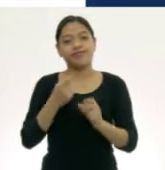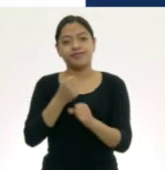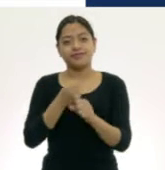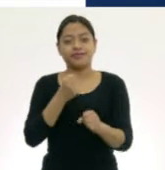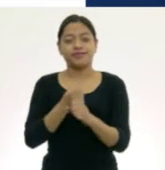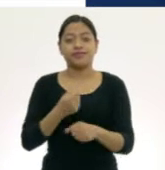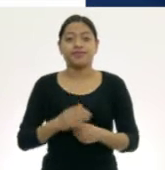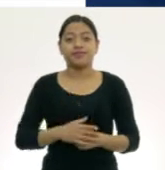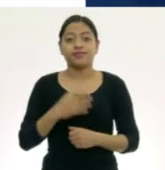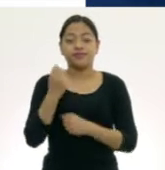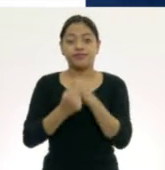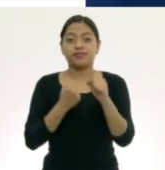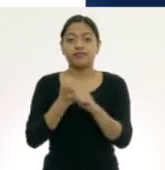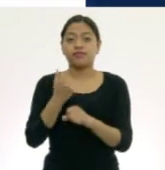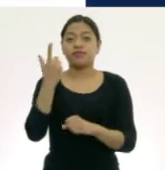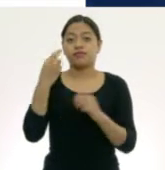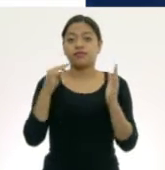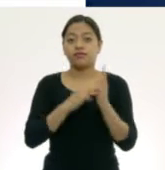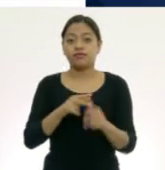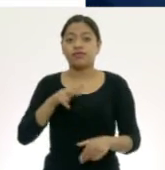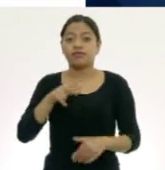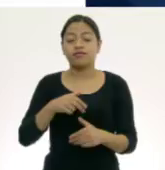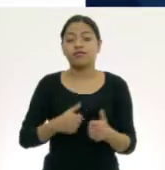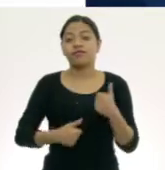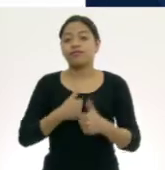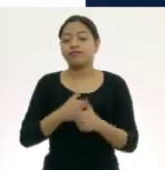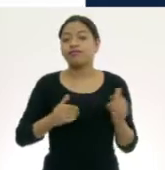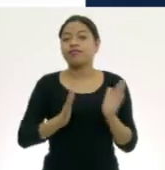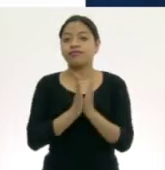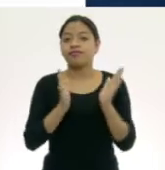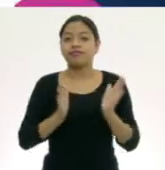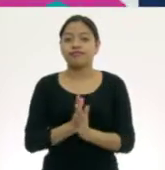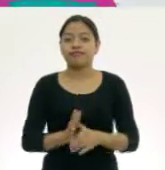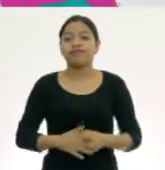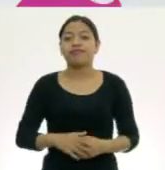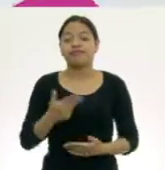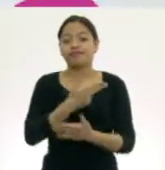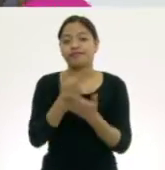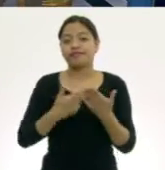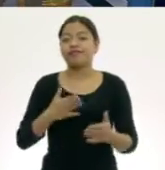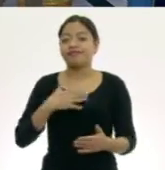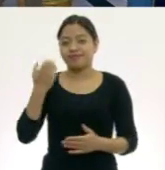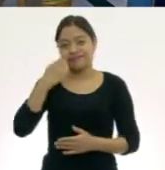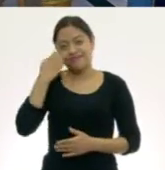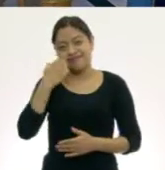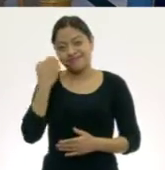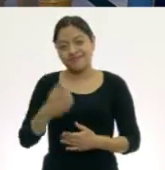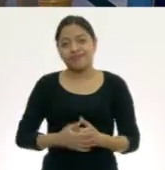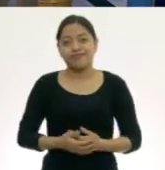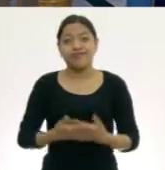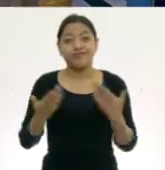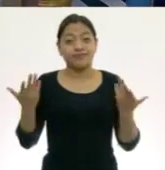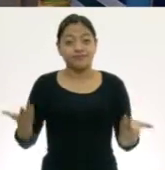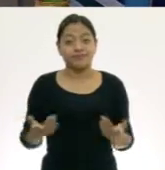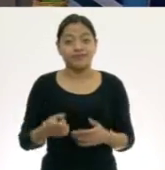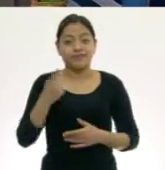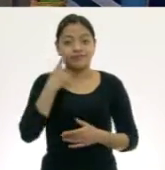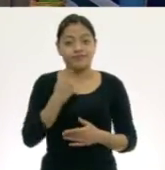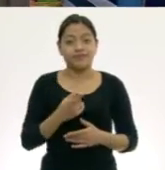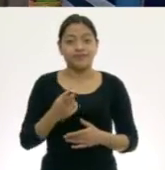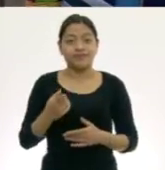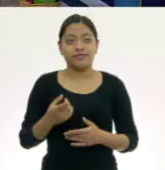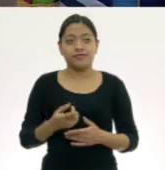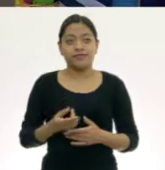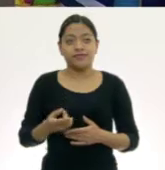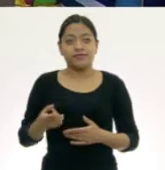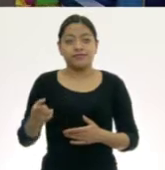año 2018 participé en un concurso de dibujo en mi escuela. Muy bien. Y las tenemos también ahí en una diapositiva,